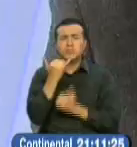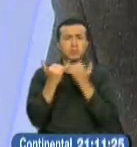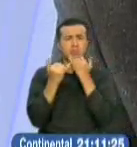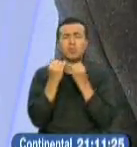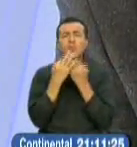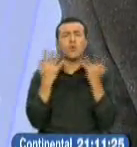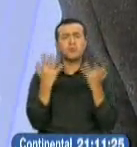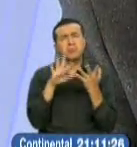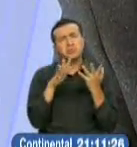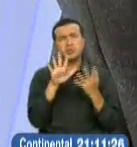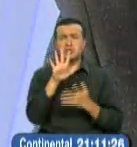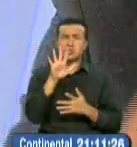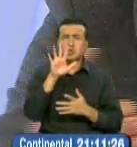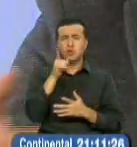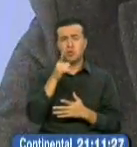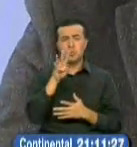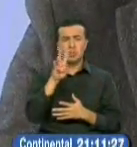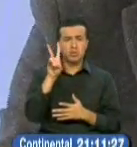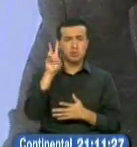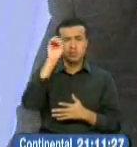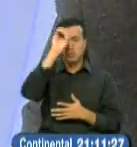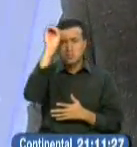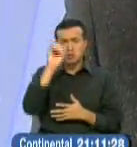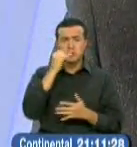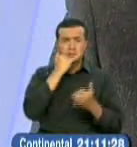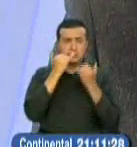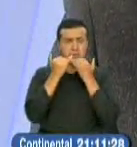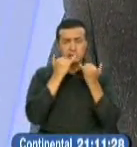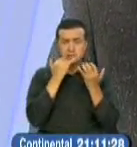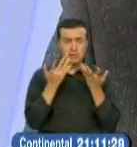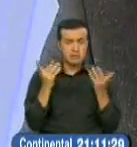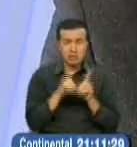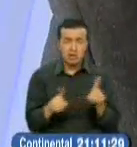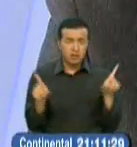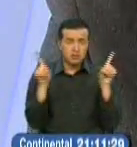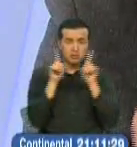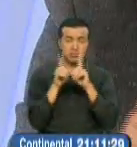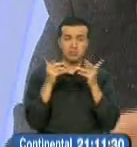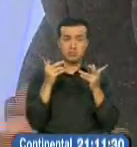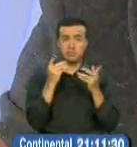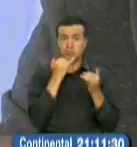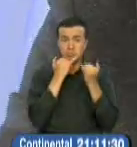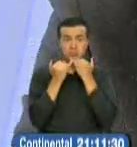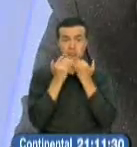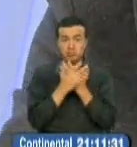de inconsistencias estuvo en el 5,42% de inconsistencias numéricas. Pero